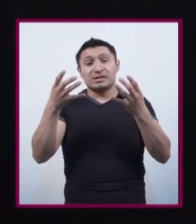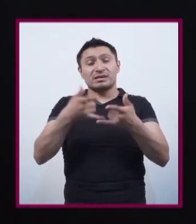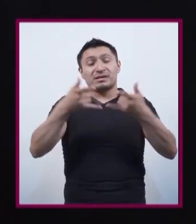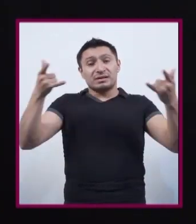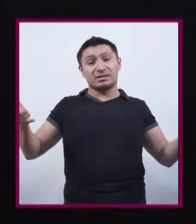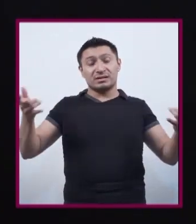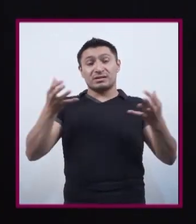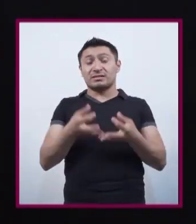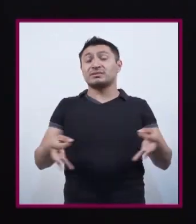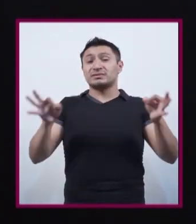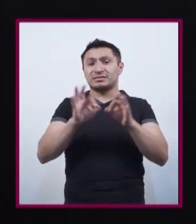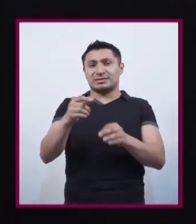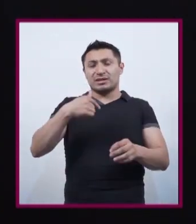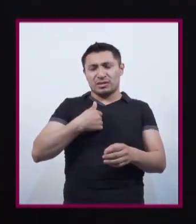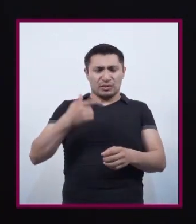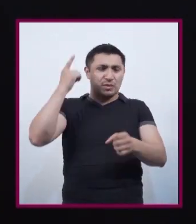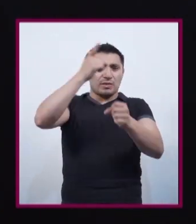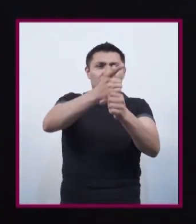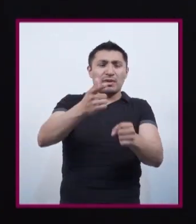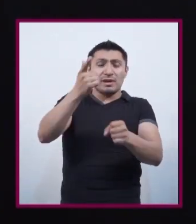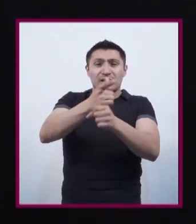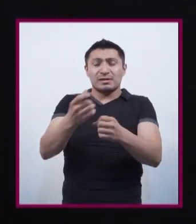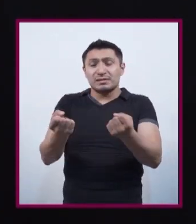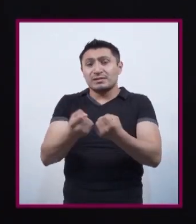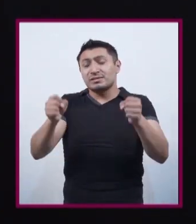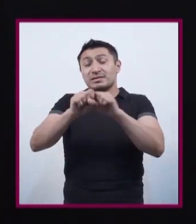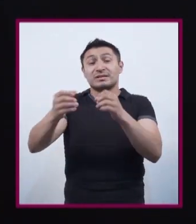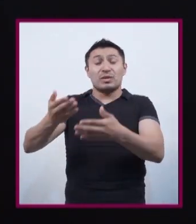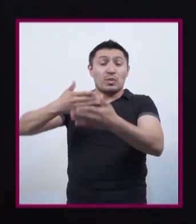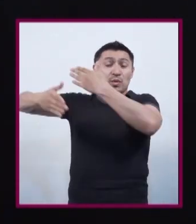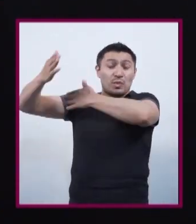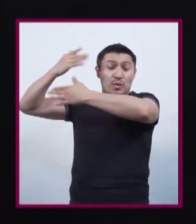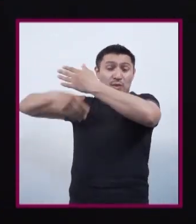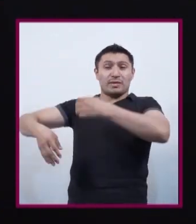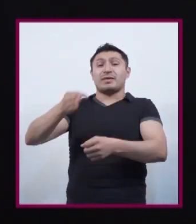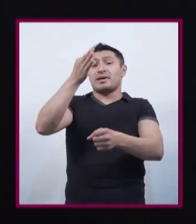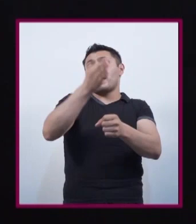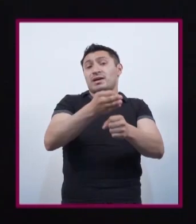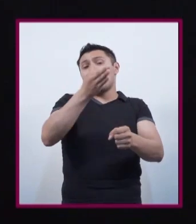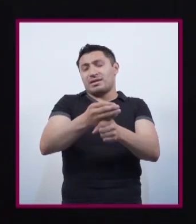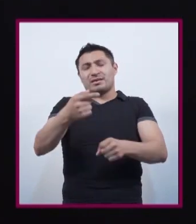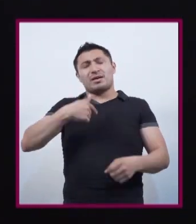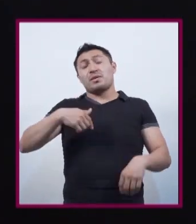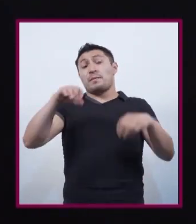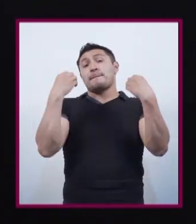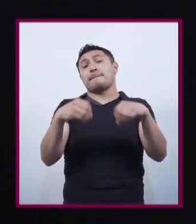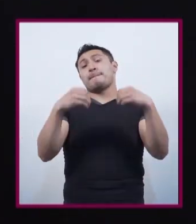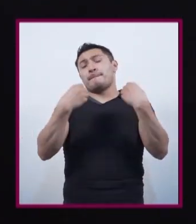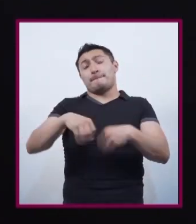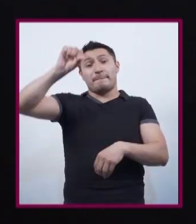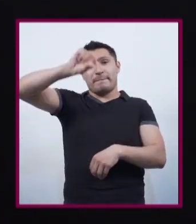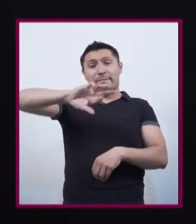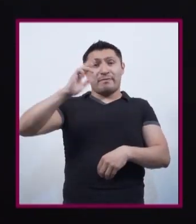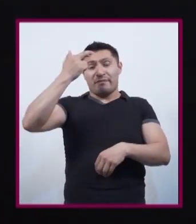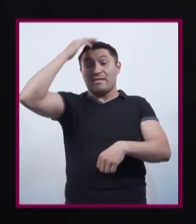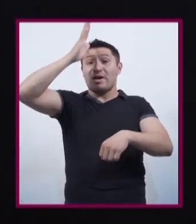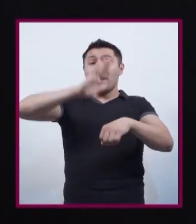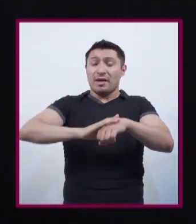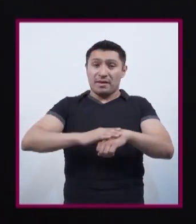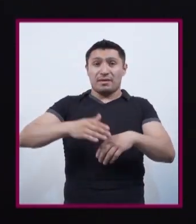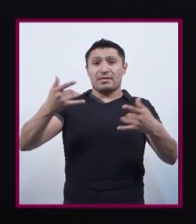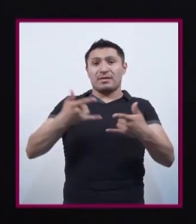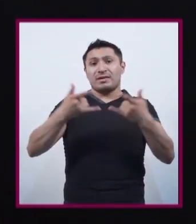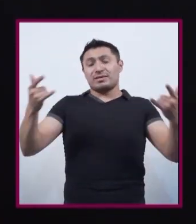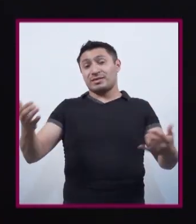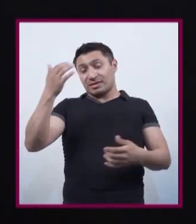noticias y cosas que ahora son historia, para darme cuenta cómo era la sociedad hace muchos años. Así que por hoy estaré